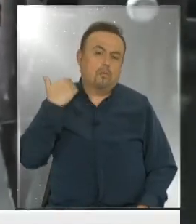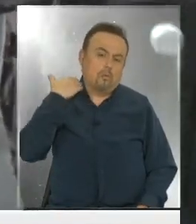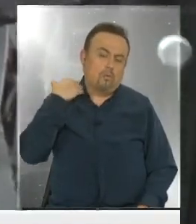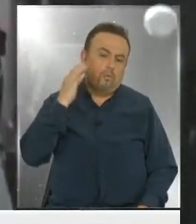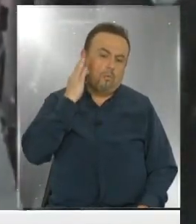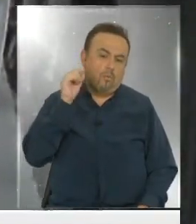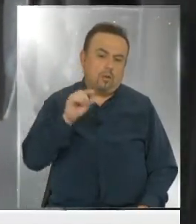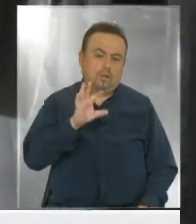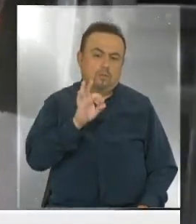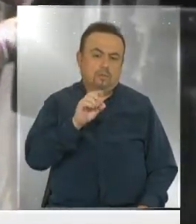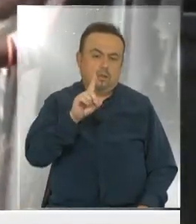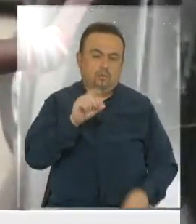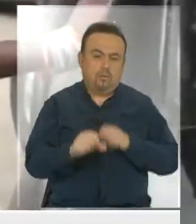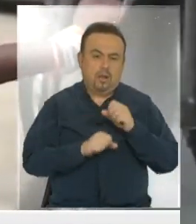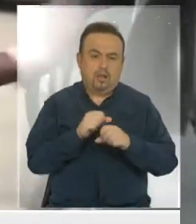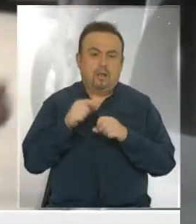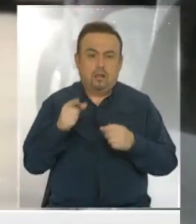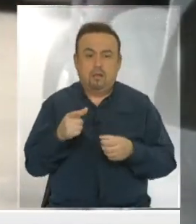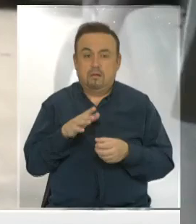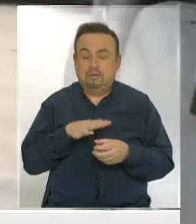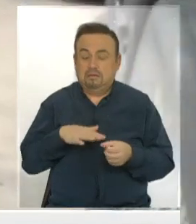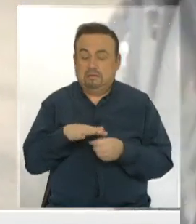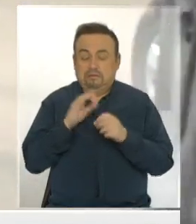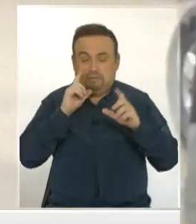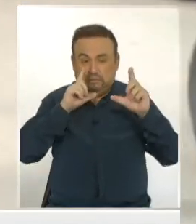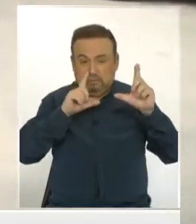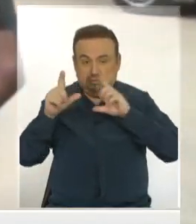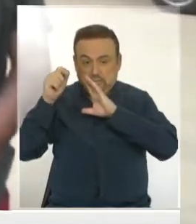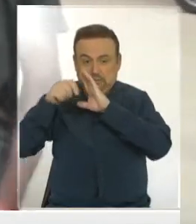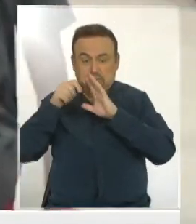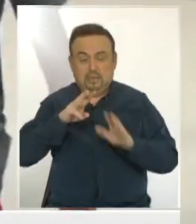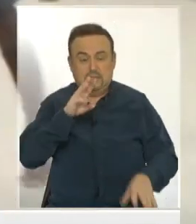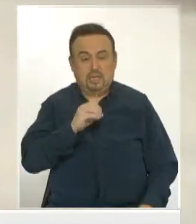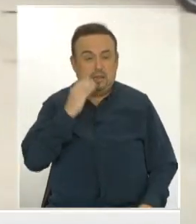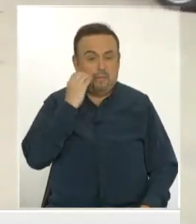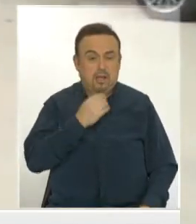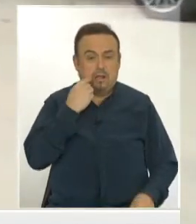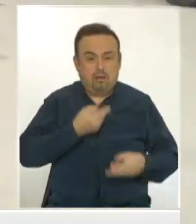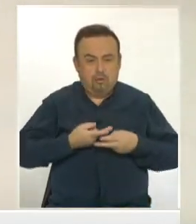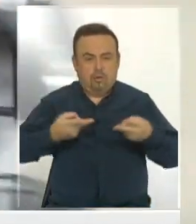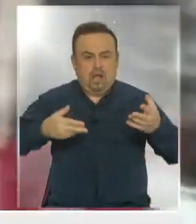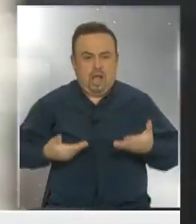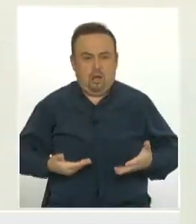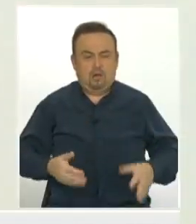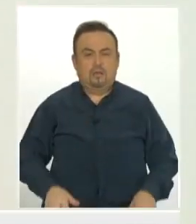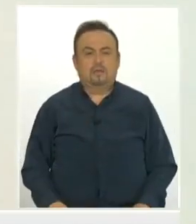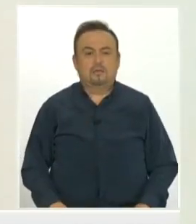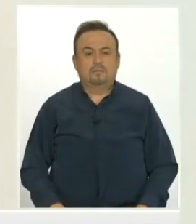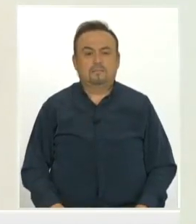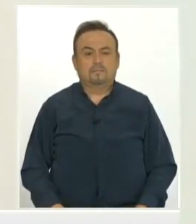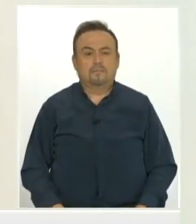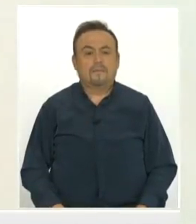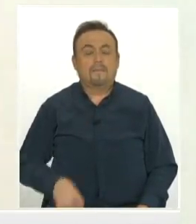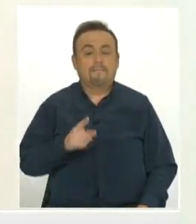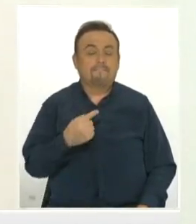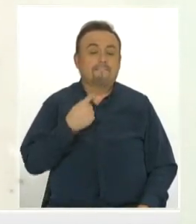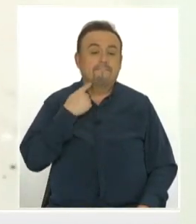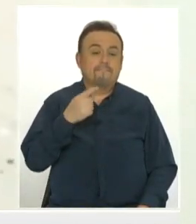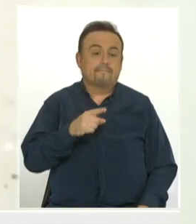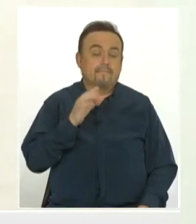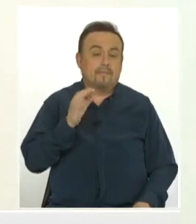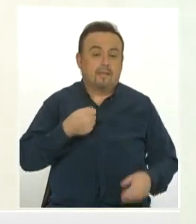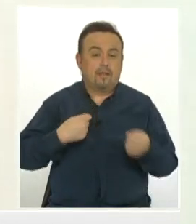esta mujer de 51 años. Un dramático video que fue grabado el 30 de mayo, pero que salió a la luz ahora. Y la víctima es